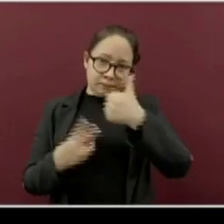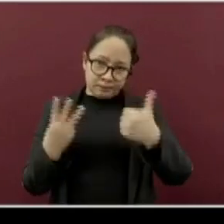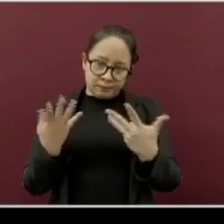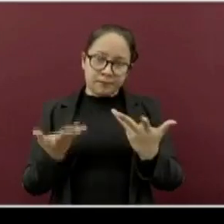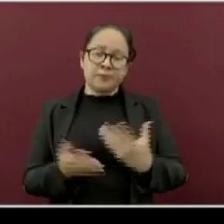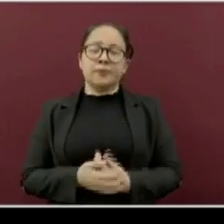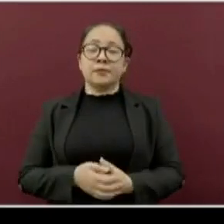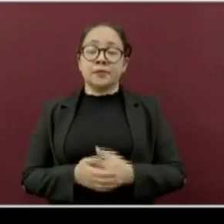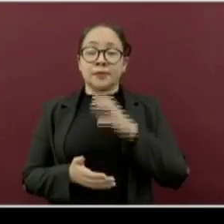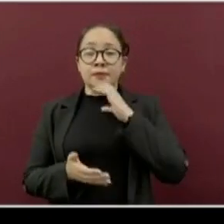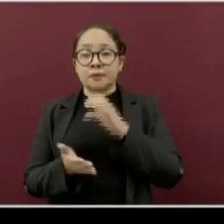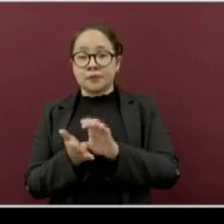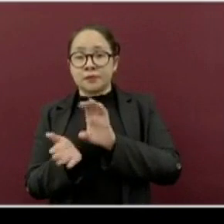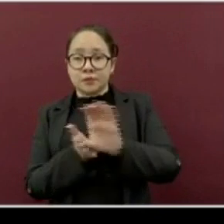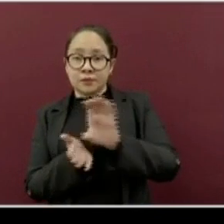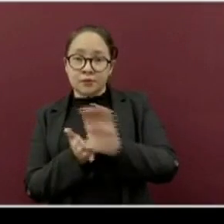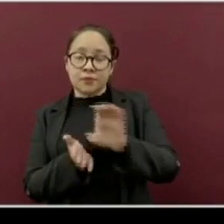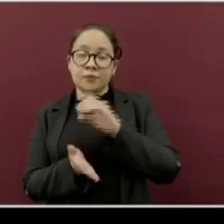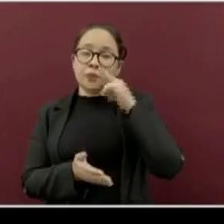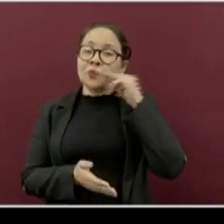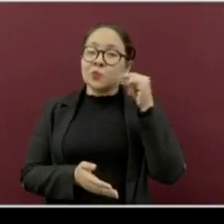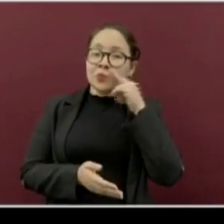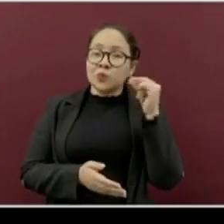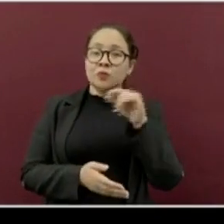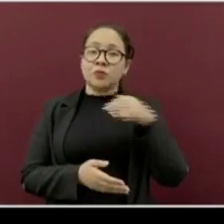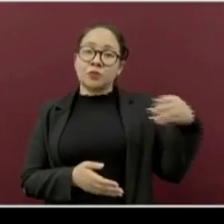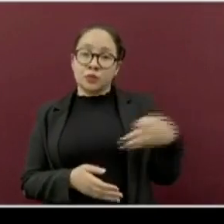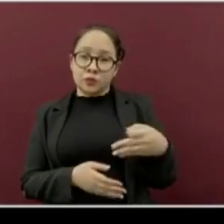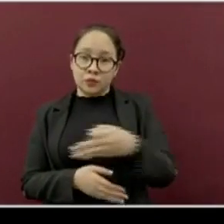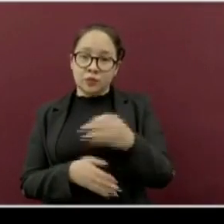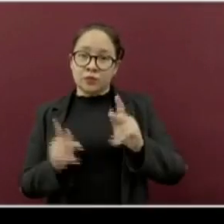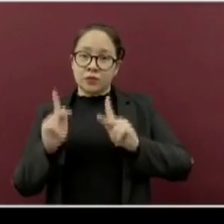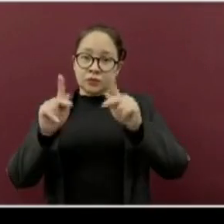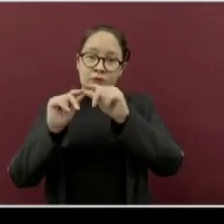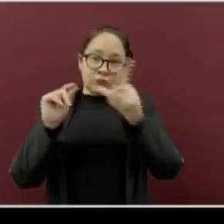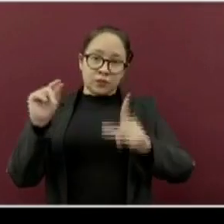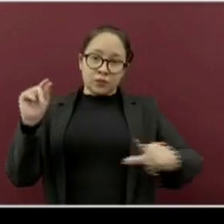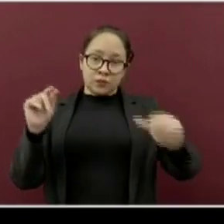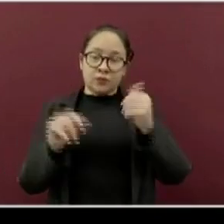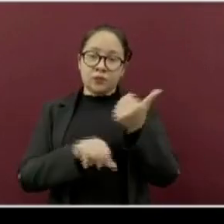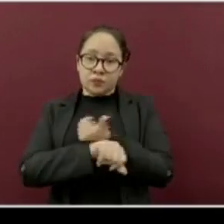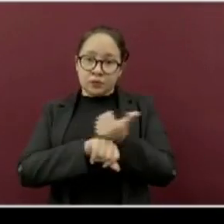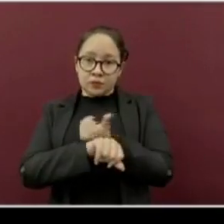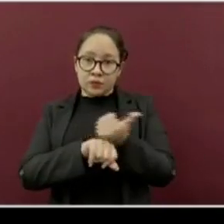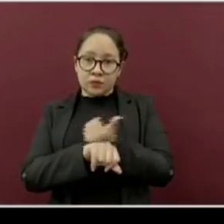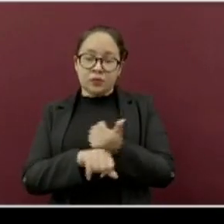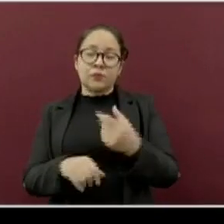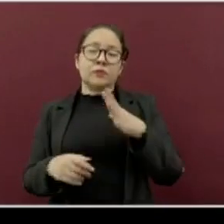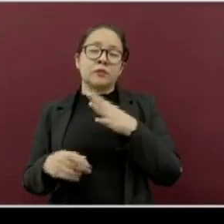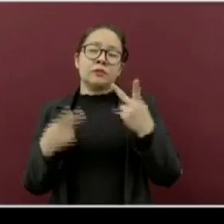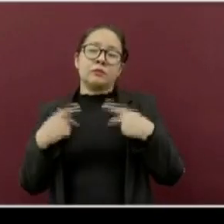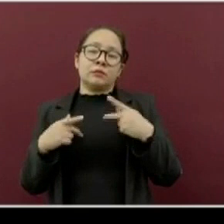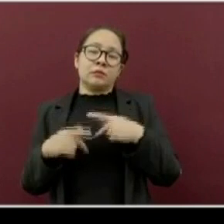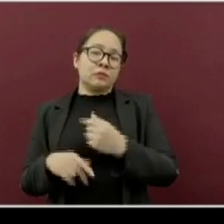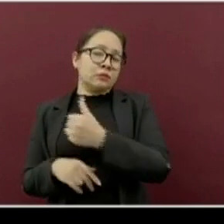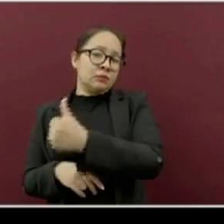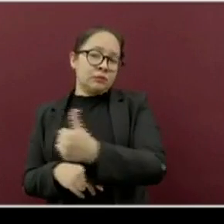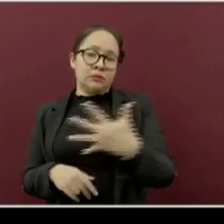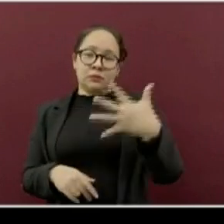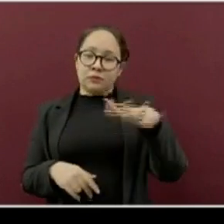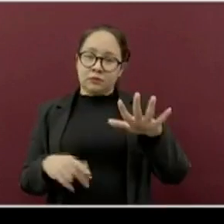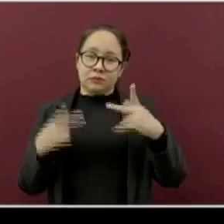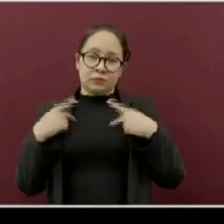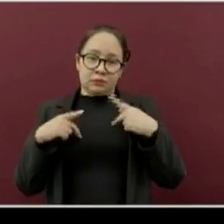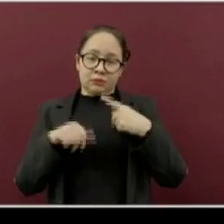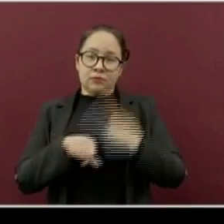respectivamente. Coatepec, Emiliano Zapata, Fortín y Puente Nacional en amarillo registran entre 6 y 10 casos.